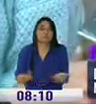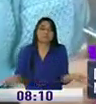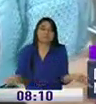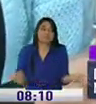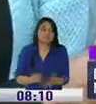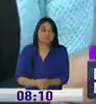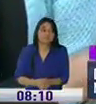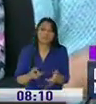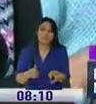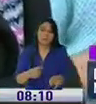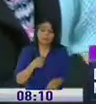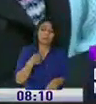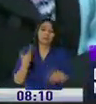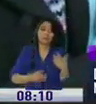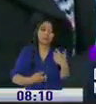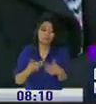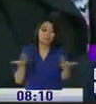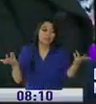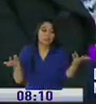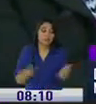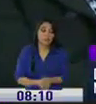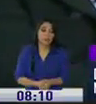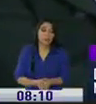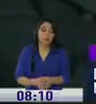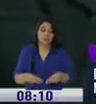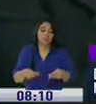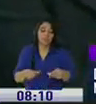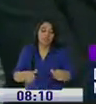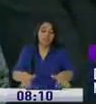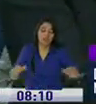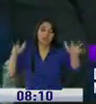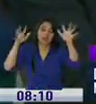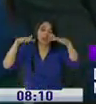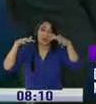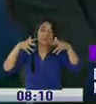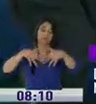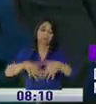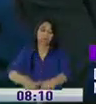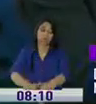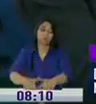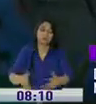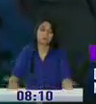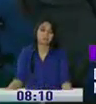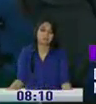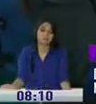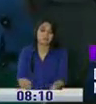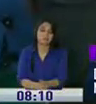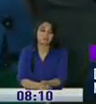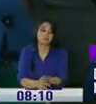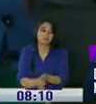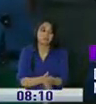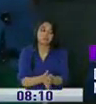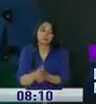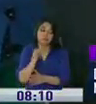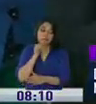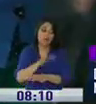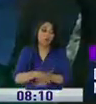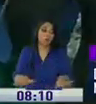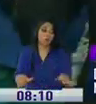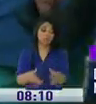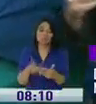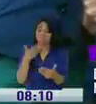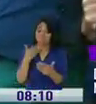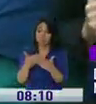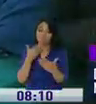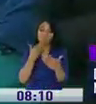también yo sufro mucho ahí con la tierra que a veces cuando llueve duro se va para abajo toda la tierra con el agua. Perfecto. Muchas gracias,